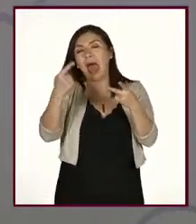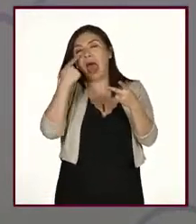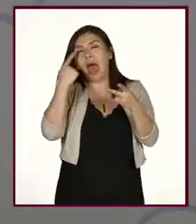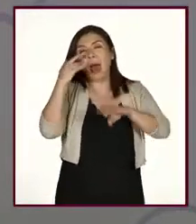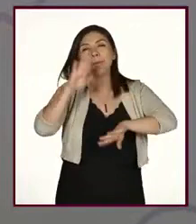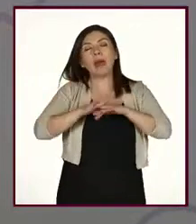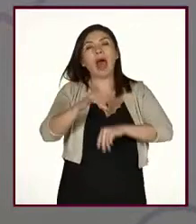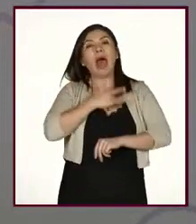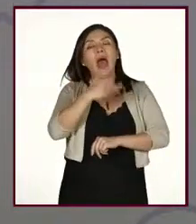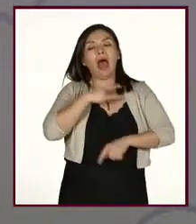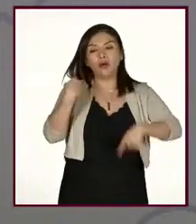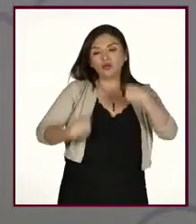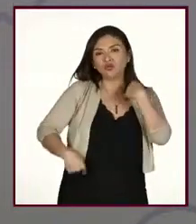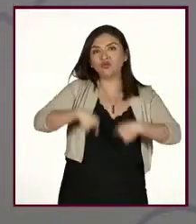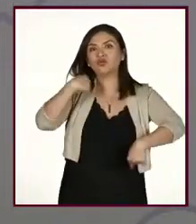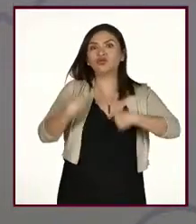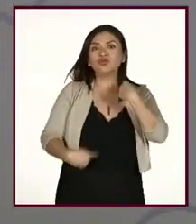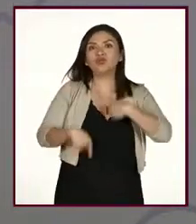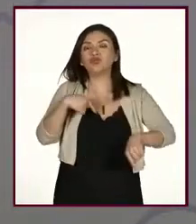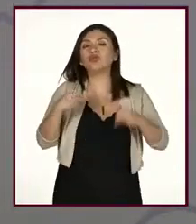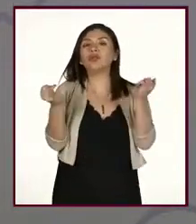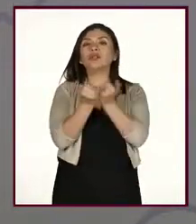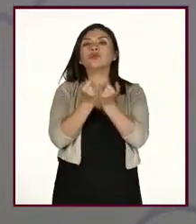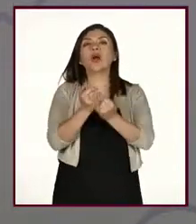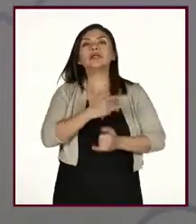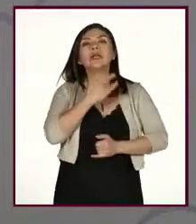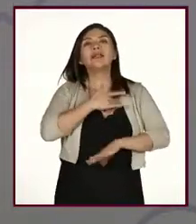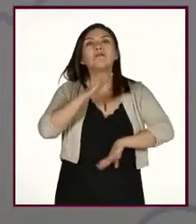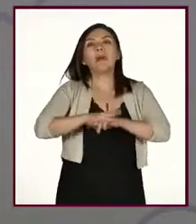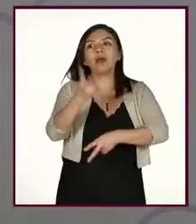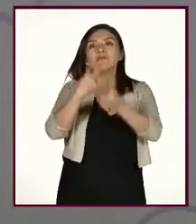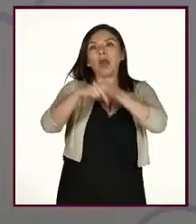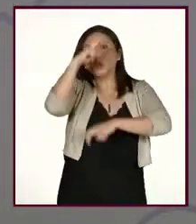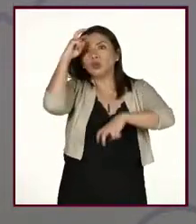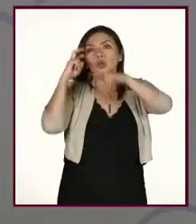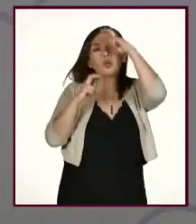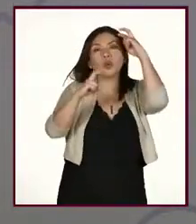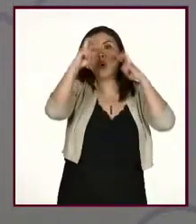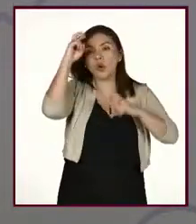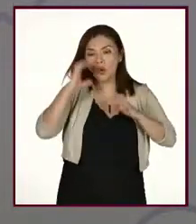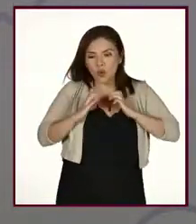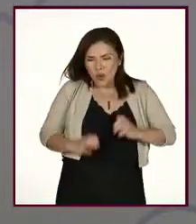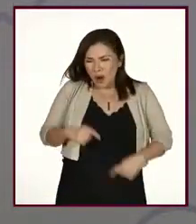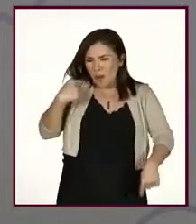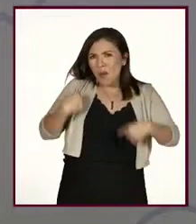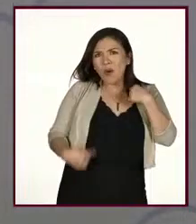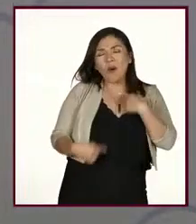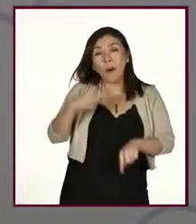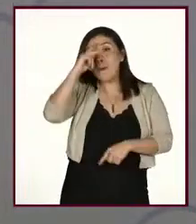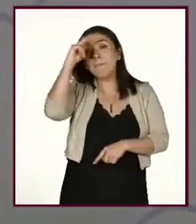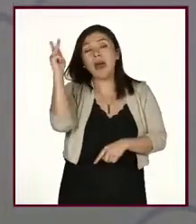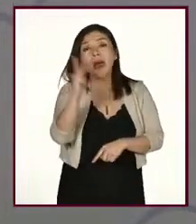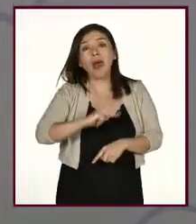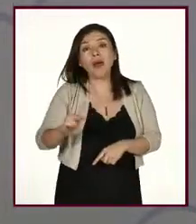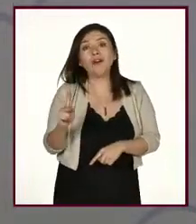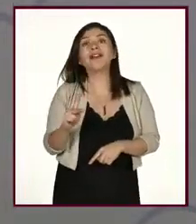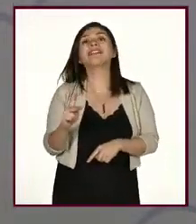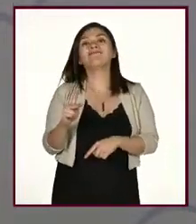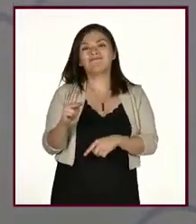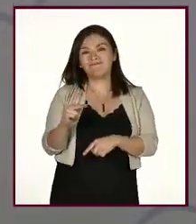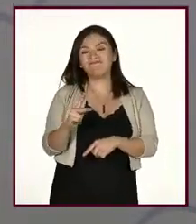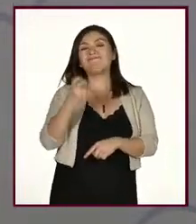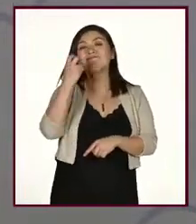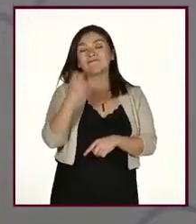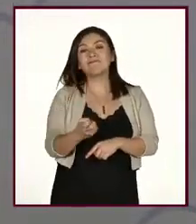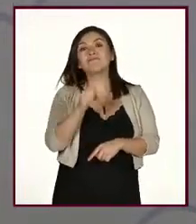esta sintomatología empezamos también a tener estas sudoraciones, ¿sí?, en todo nuestro cuerpo. Y entonces, si nos fijamos,